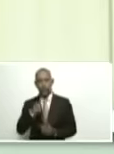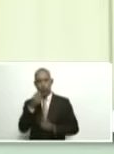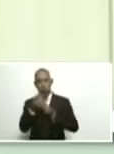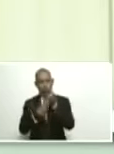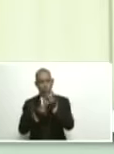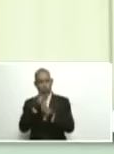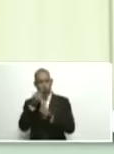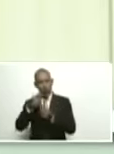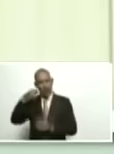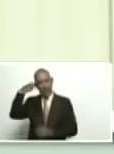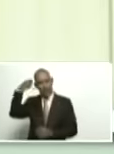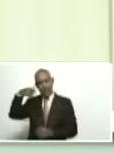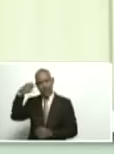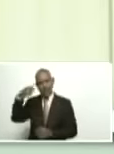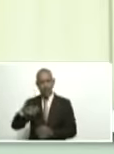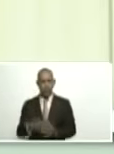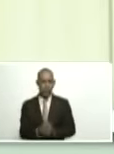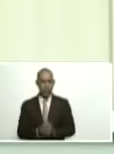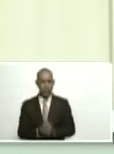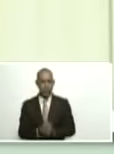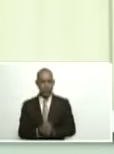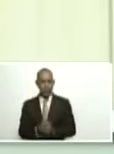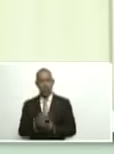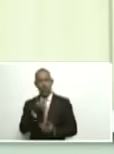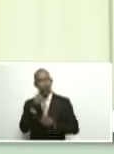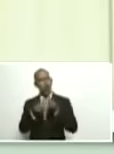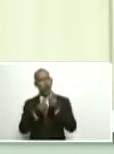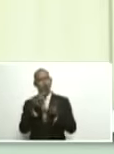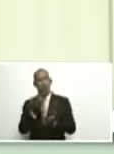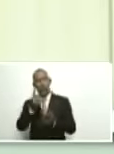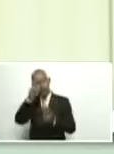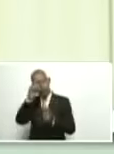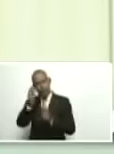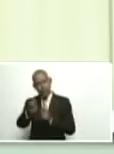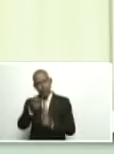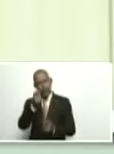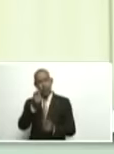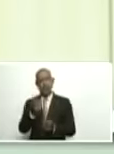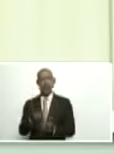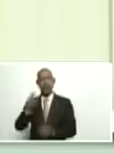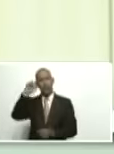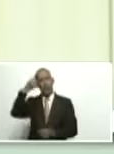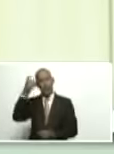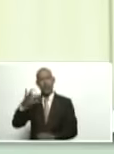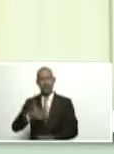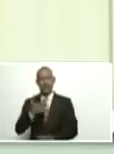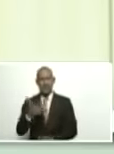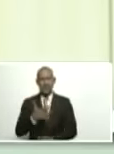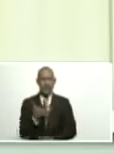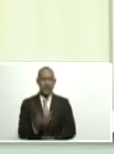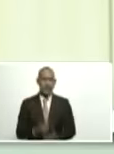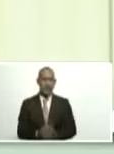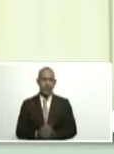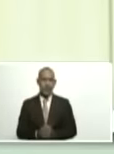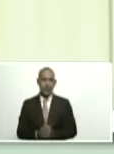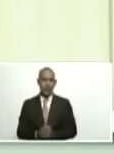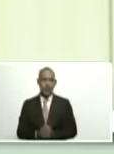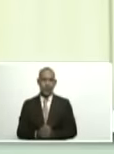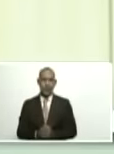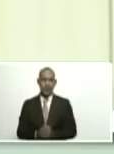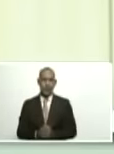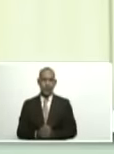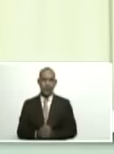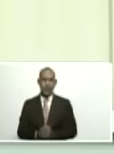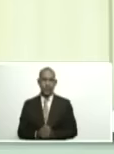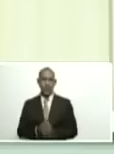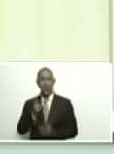video como homenaje, recordatorio, sensible y un